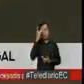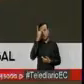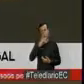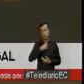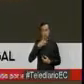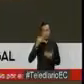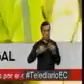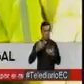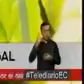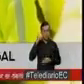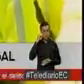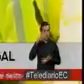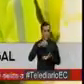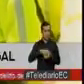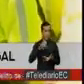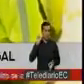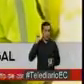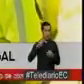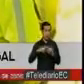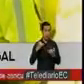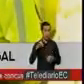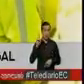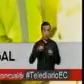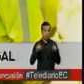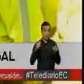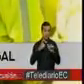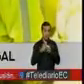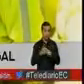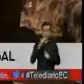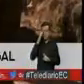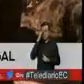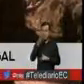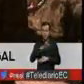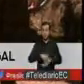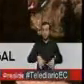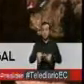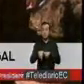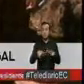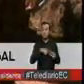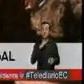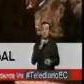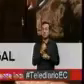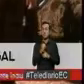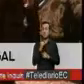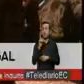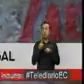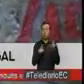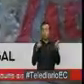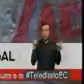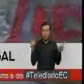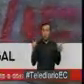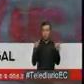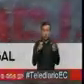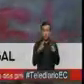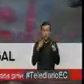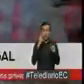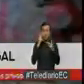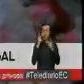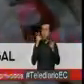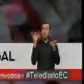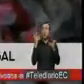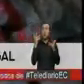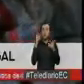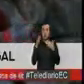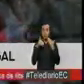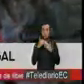y gubernamental. Hasta tanto, hay presencia permanente de policías en las zonas de influencia, pues hay cuerpos mineralizados conocidos y ubicados por